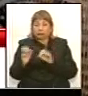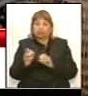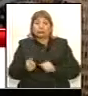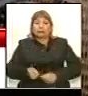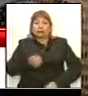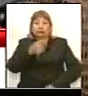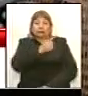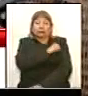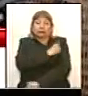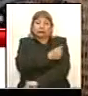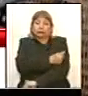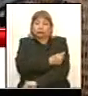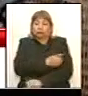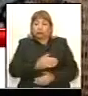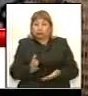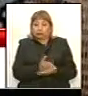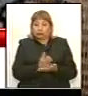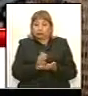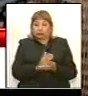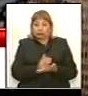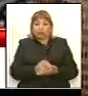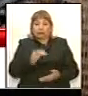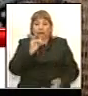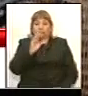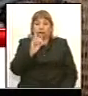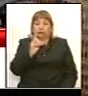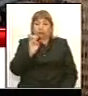autoridad. Ha participado el jefe de INDECI